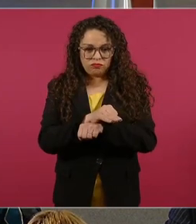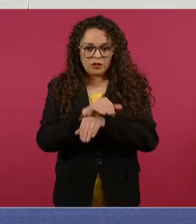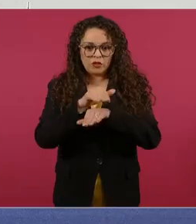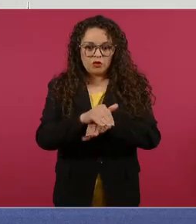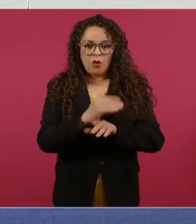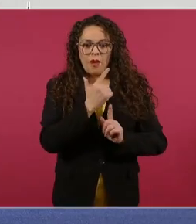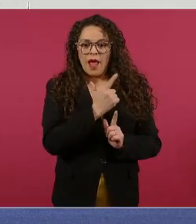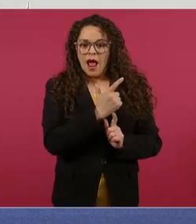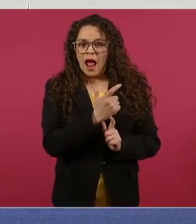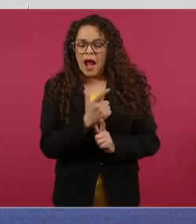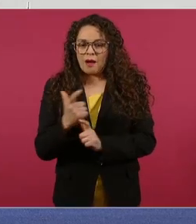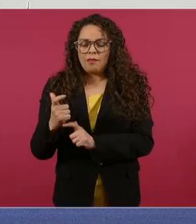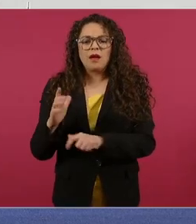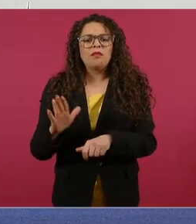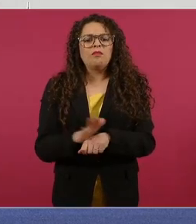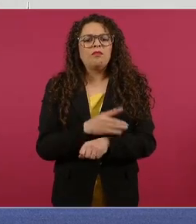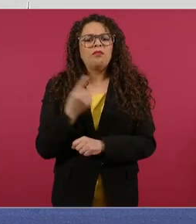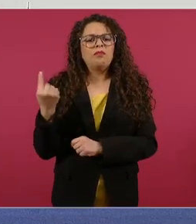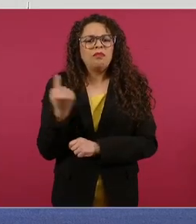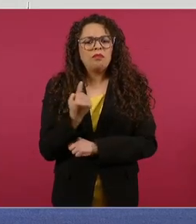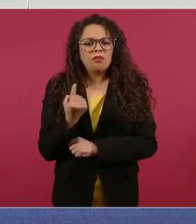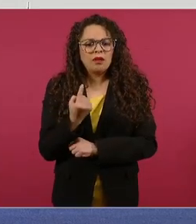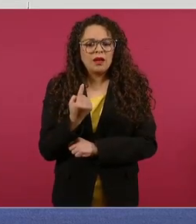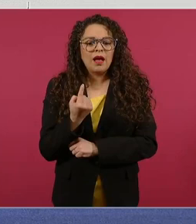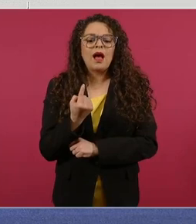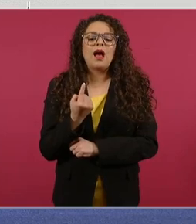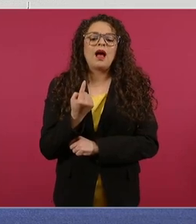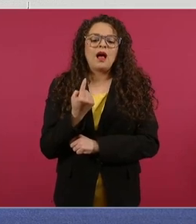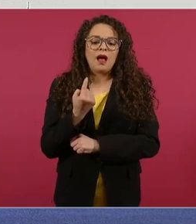la dificultad